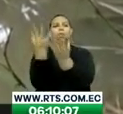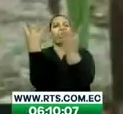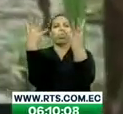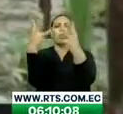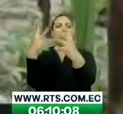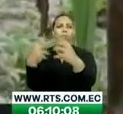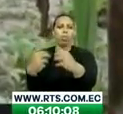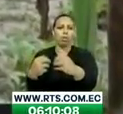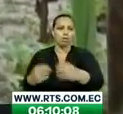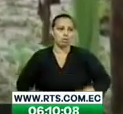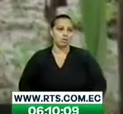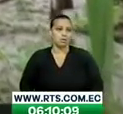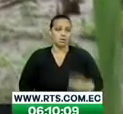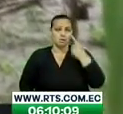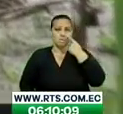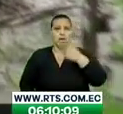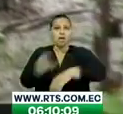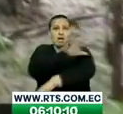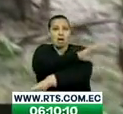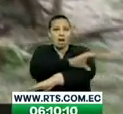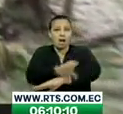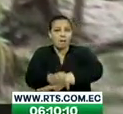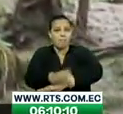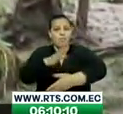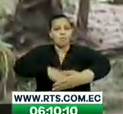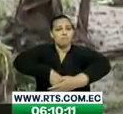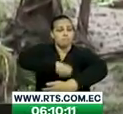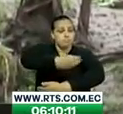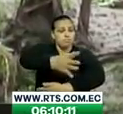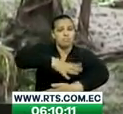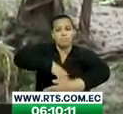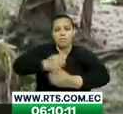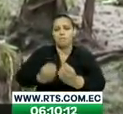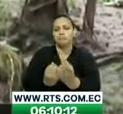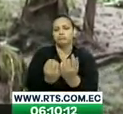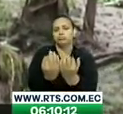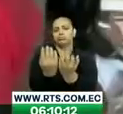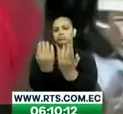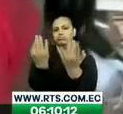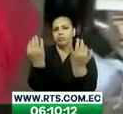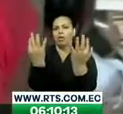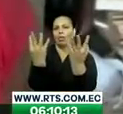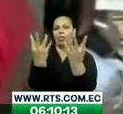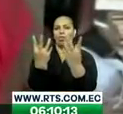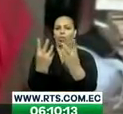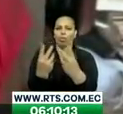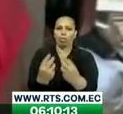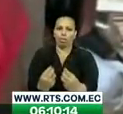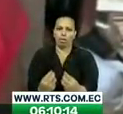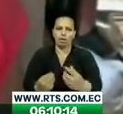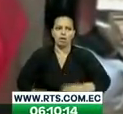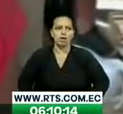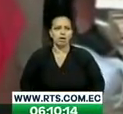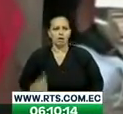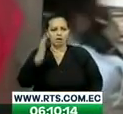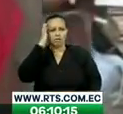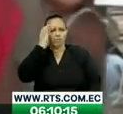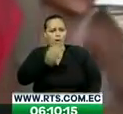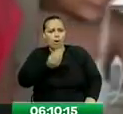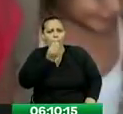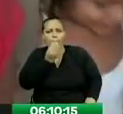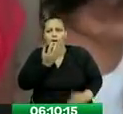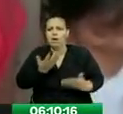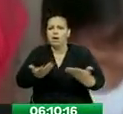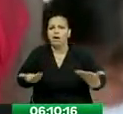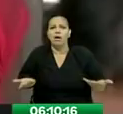personas que miran con desesperación el dramático momento que afrontan por este hecho. Todo nos hizo daño, yuca,